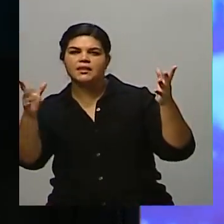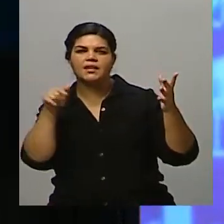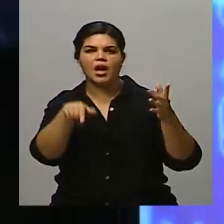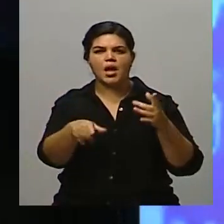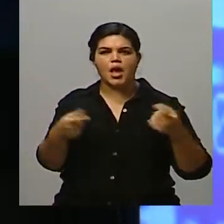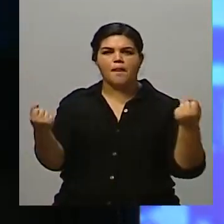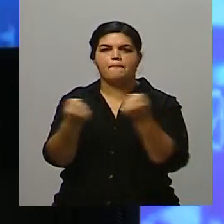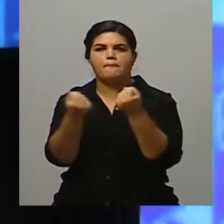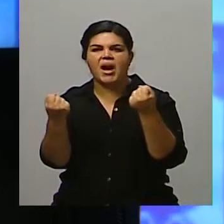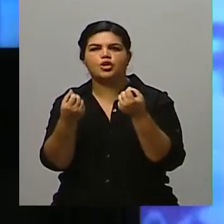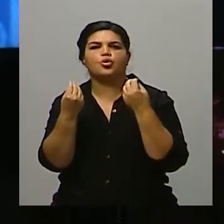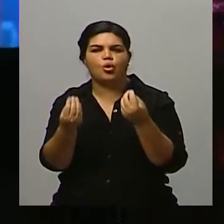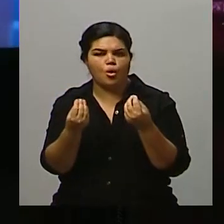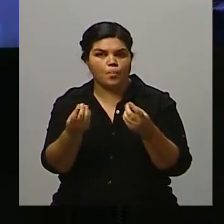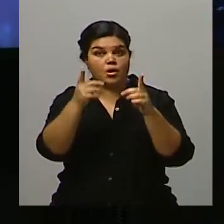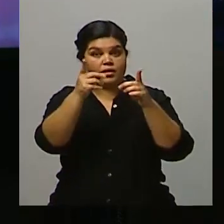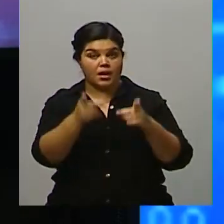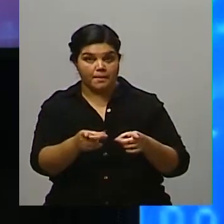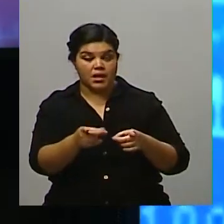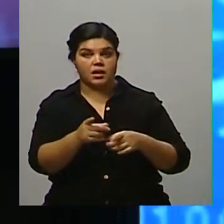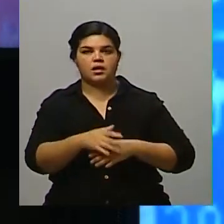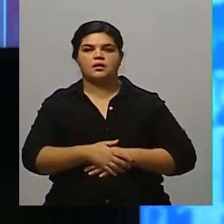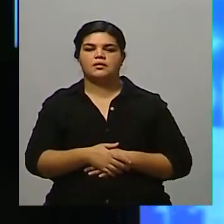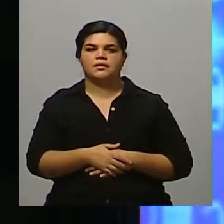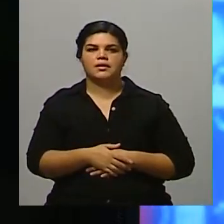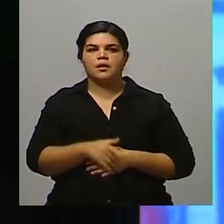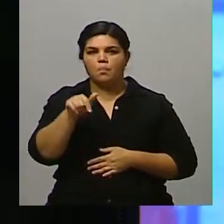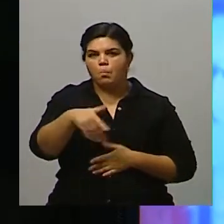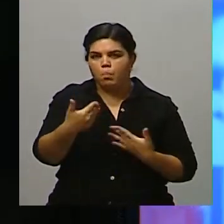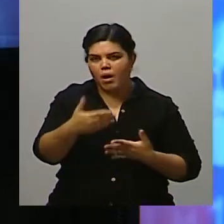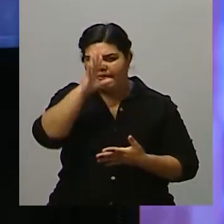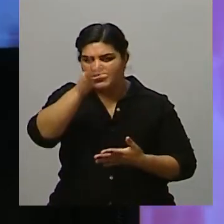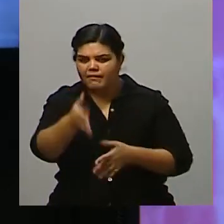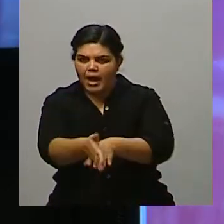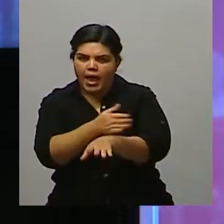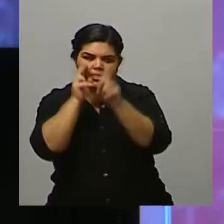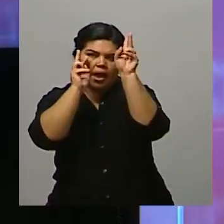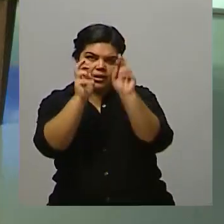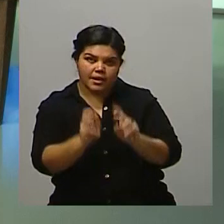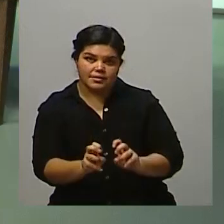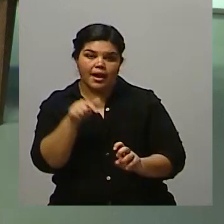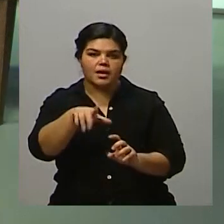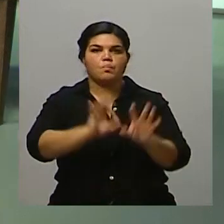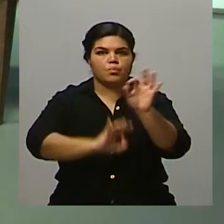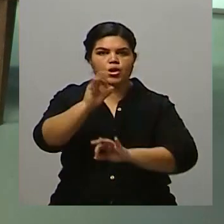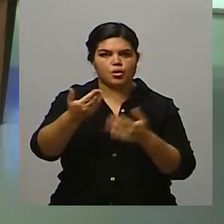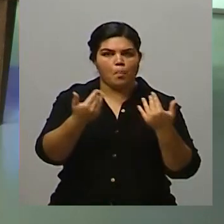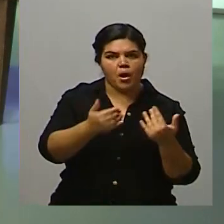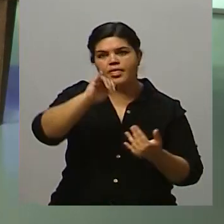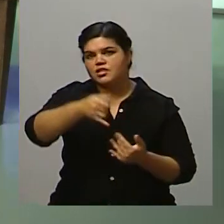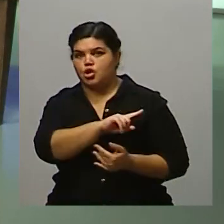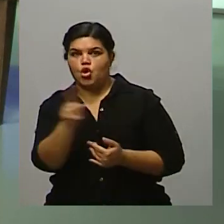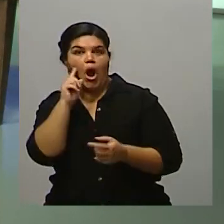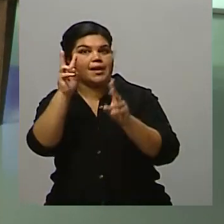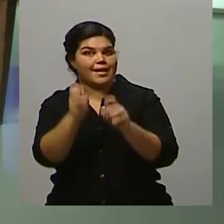ser cuantificados y considerados al momento de saber si llevar adelante o no un proyecto de inversión pública. ¿Eso significa que si un proyecto de inversión